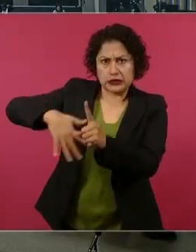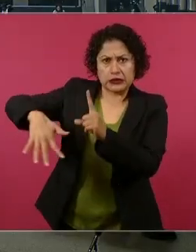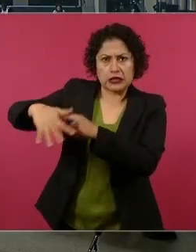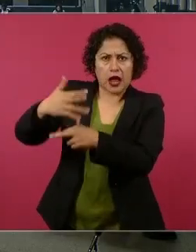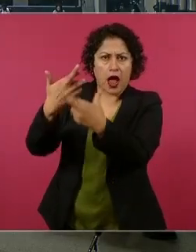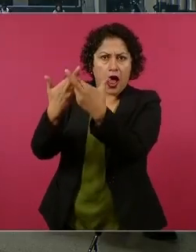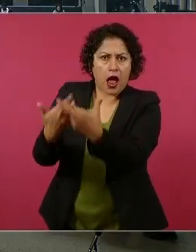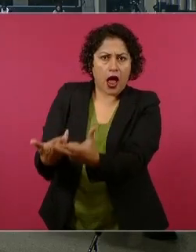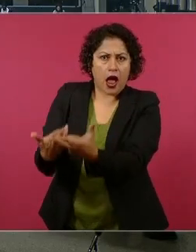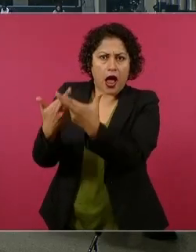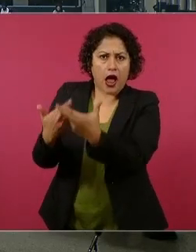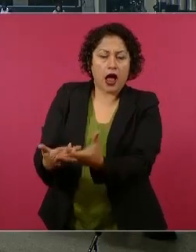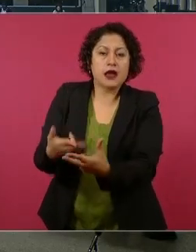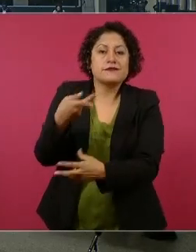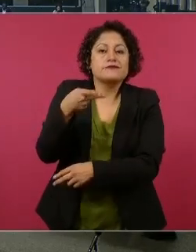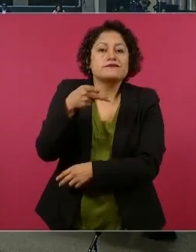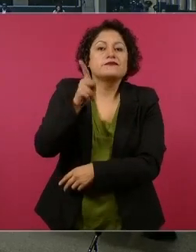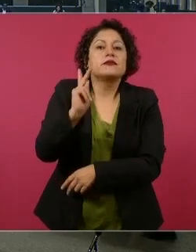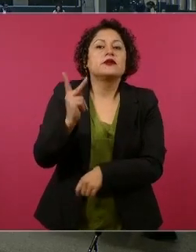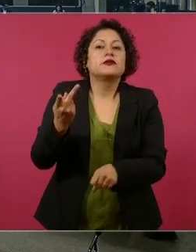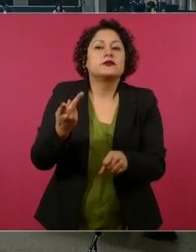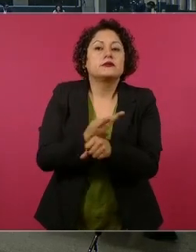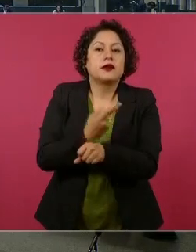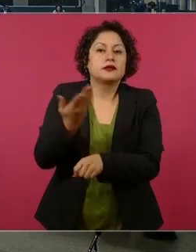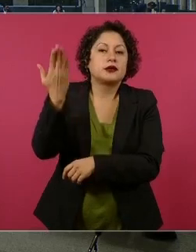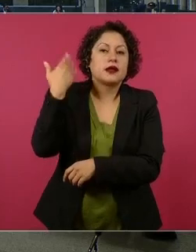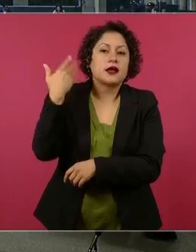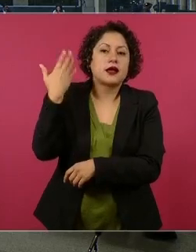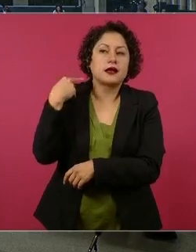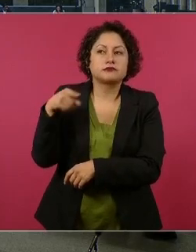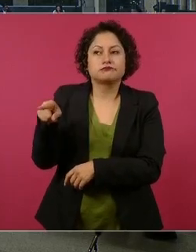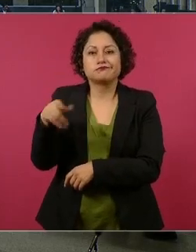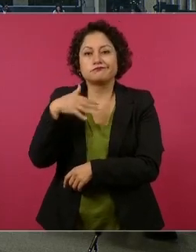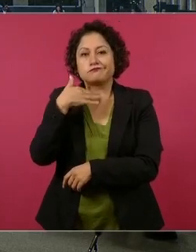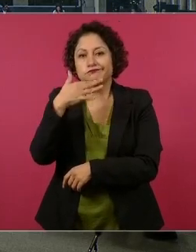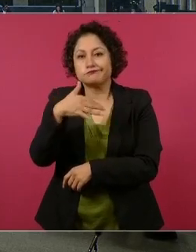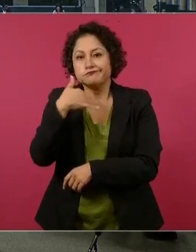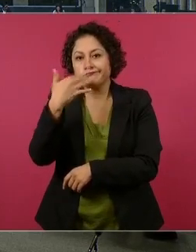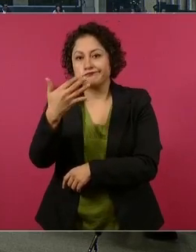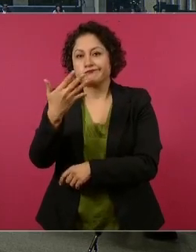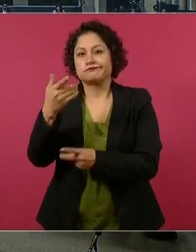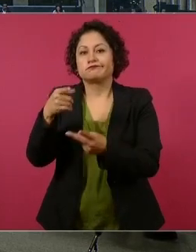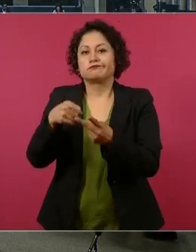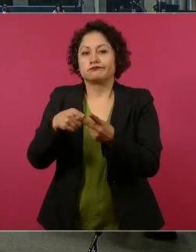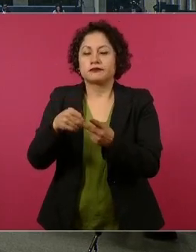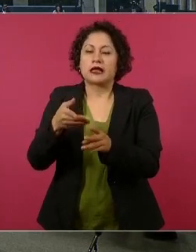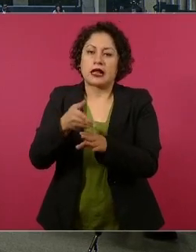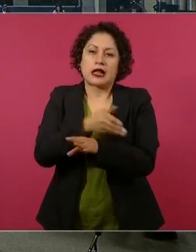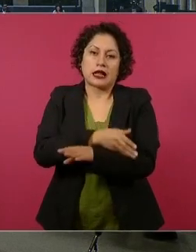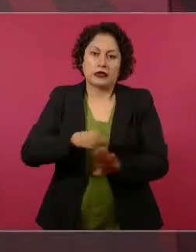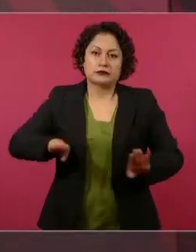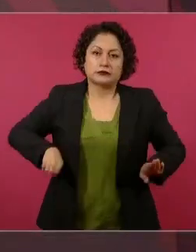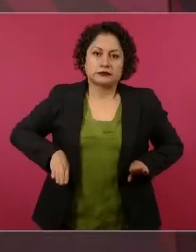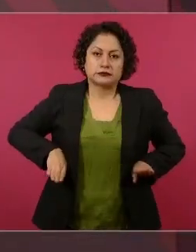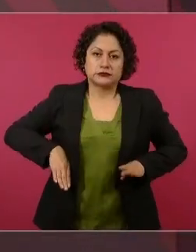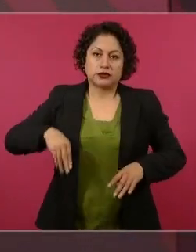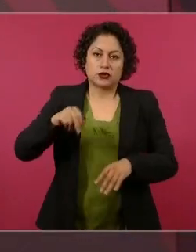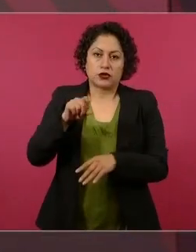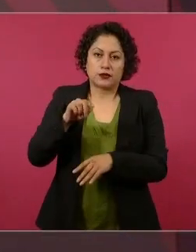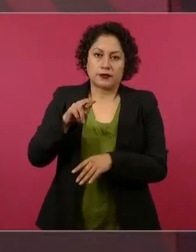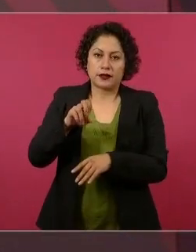Sin embargo, por la corrupción y por el modelo neoliberal, no se